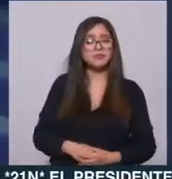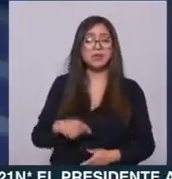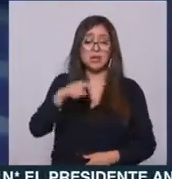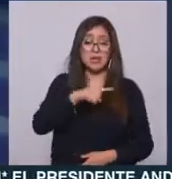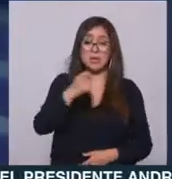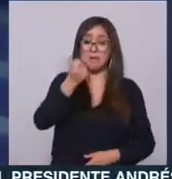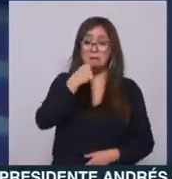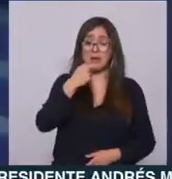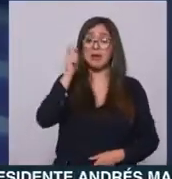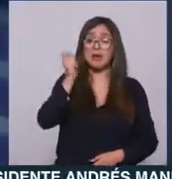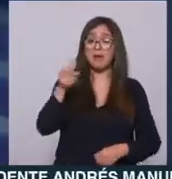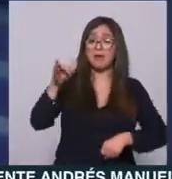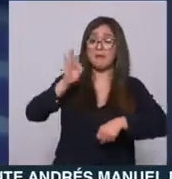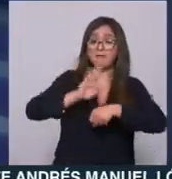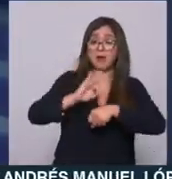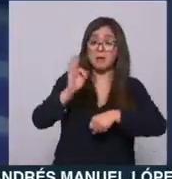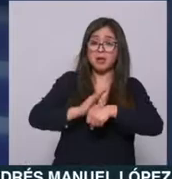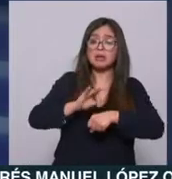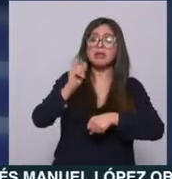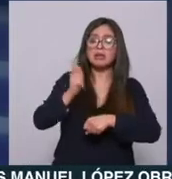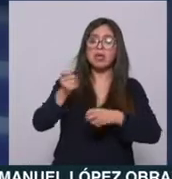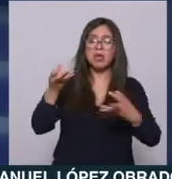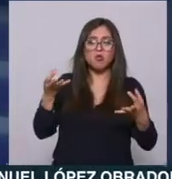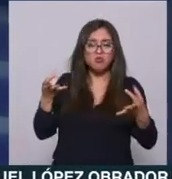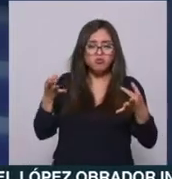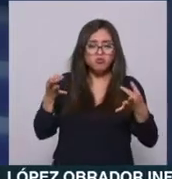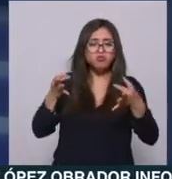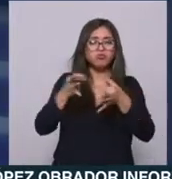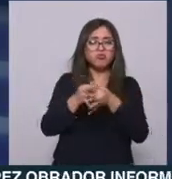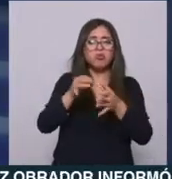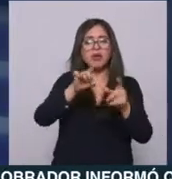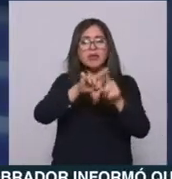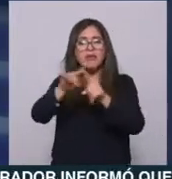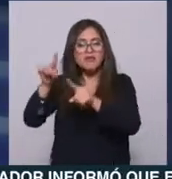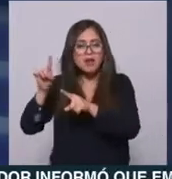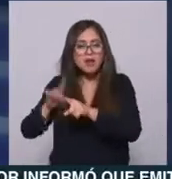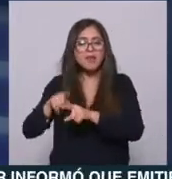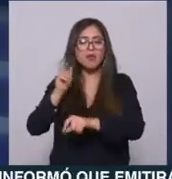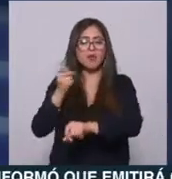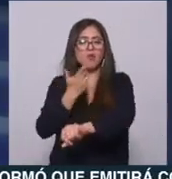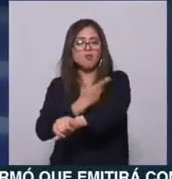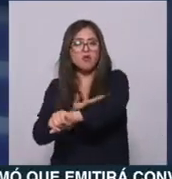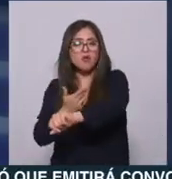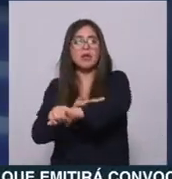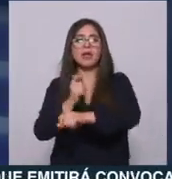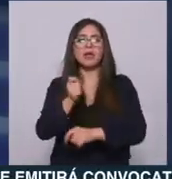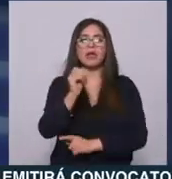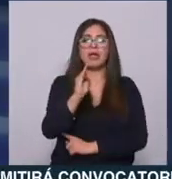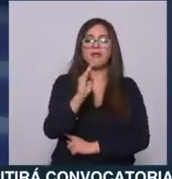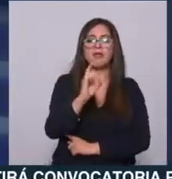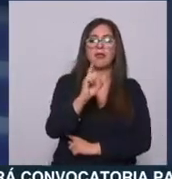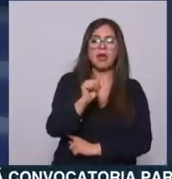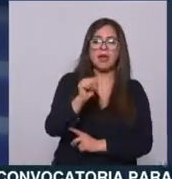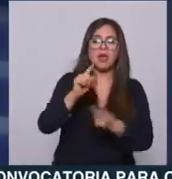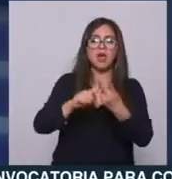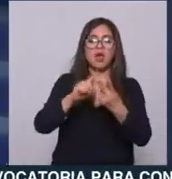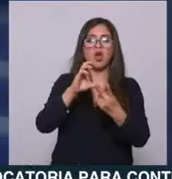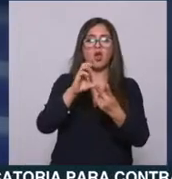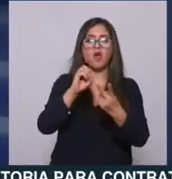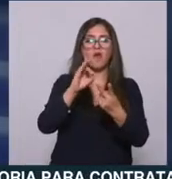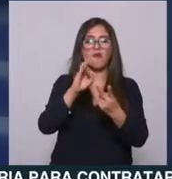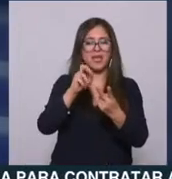farmacéuticas ya específicamente por las instancias reguladoras como la FDA, como el COFEPRIS aquí en el